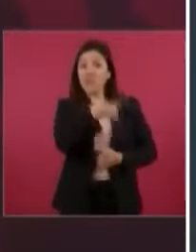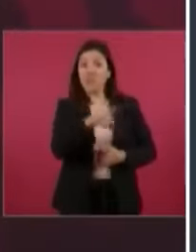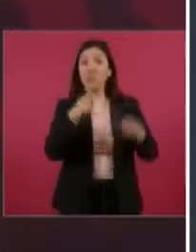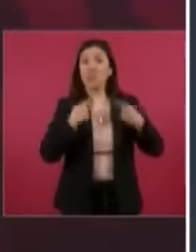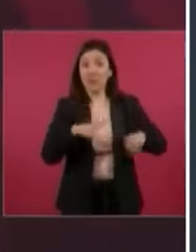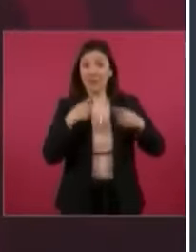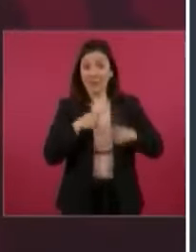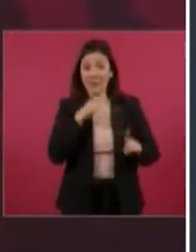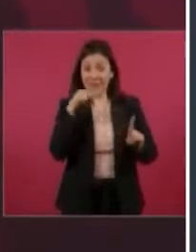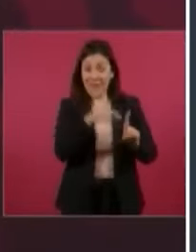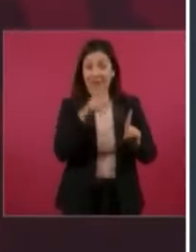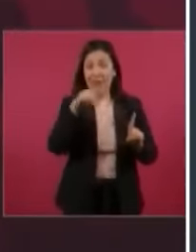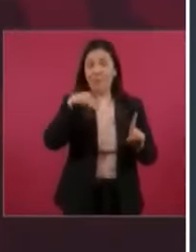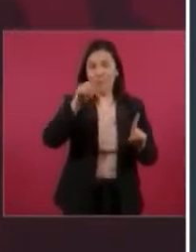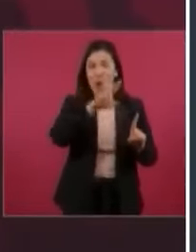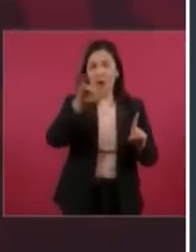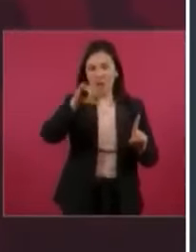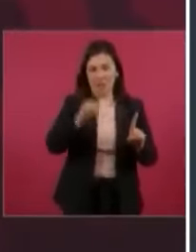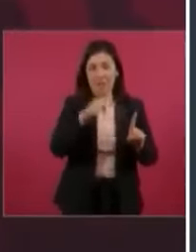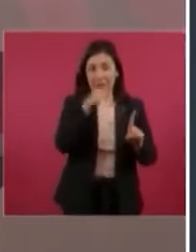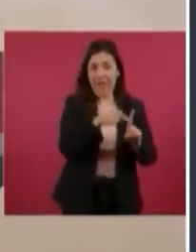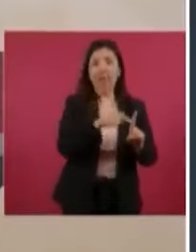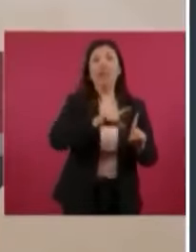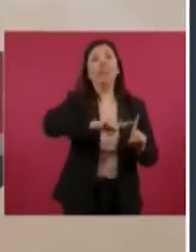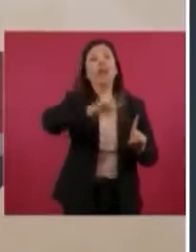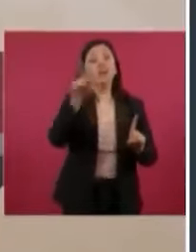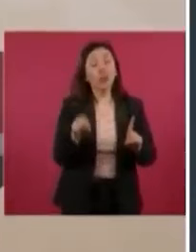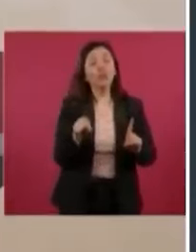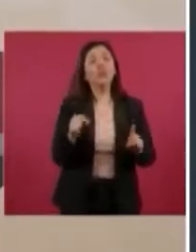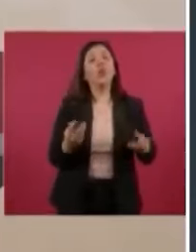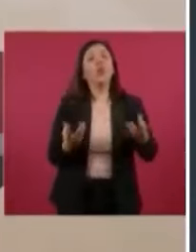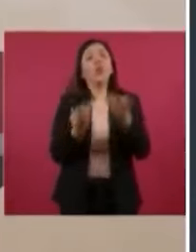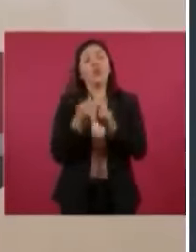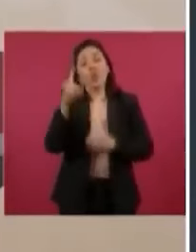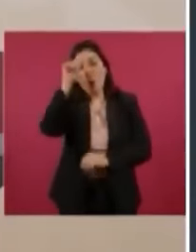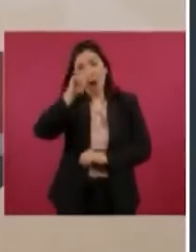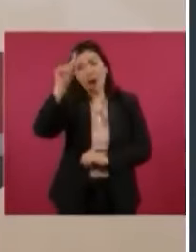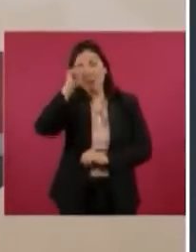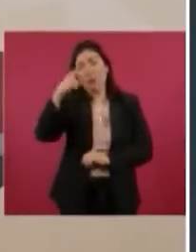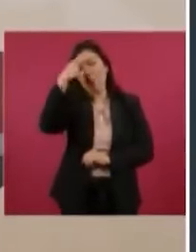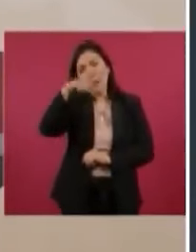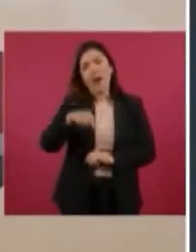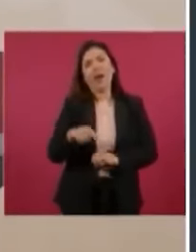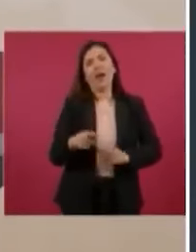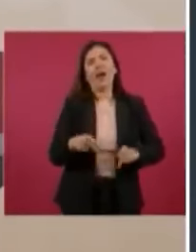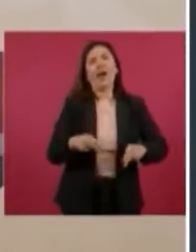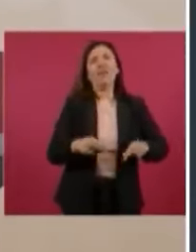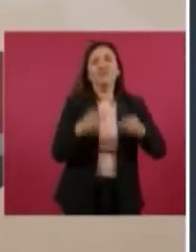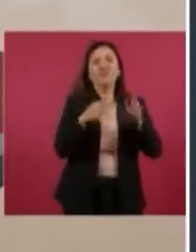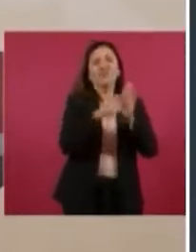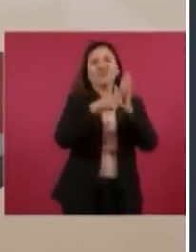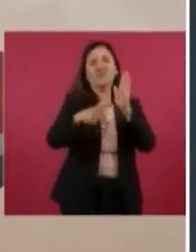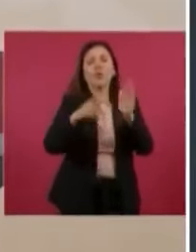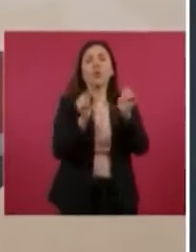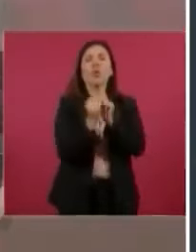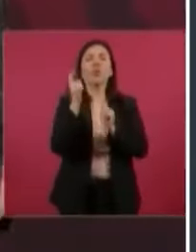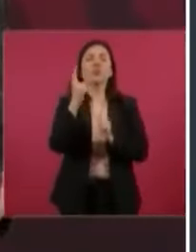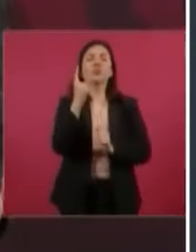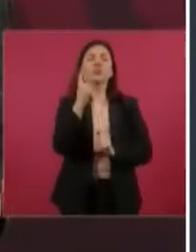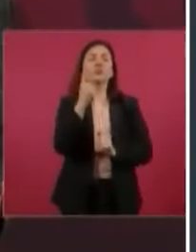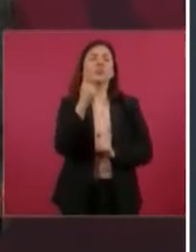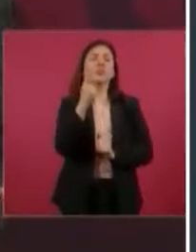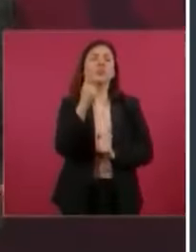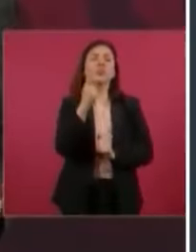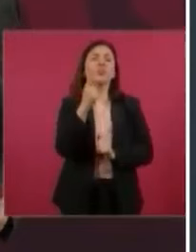mis pistolas lo cual lo hago muy seguido y hablo muy mal del papanatas de Donald Trump es como si Donald Trump le